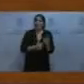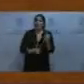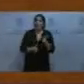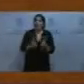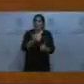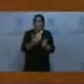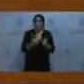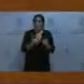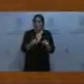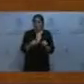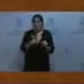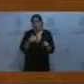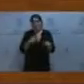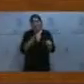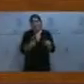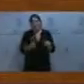antes,